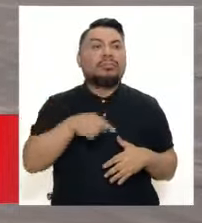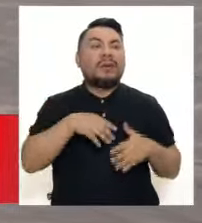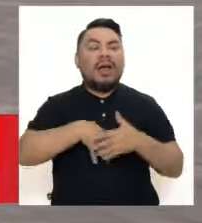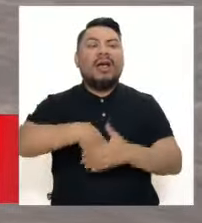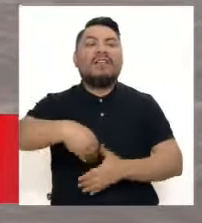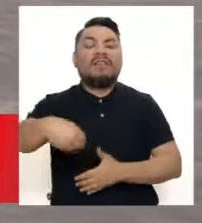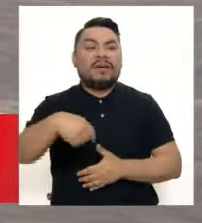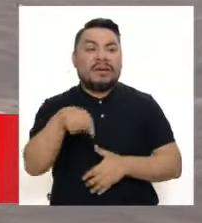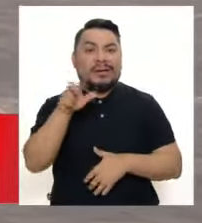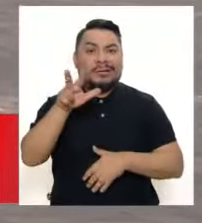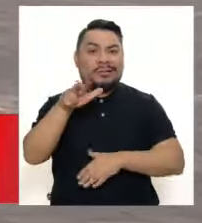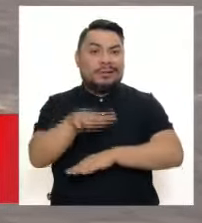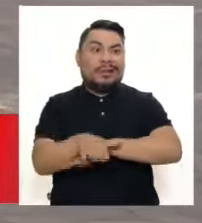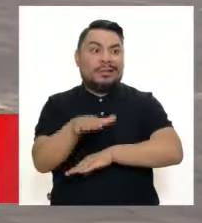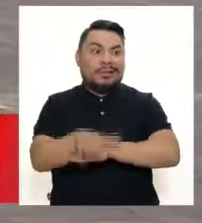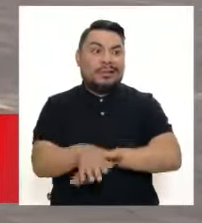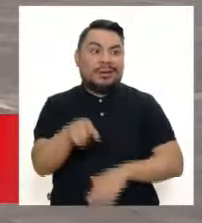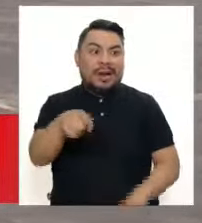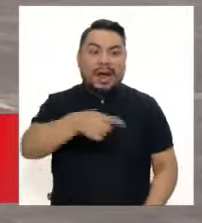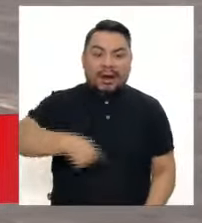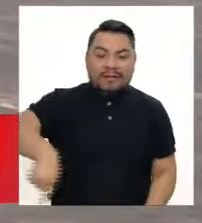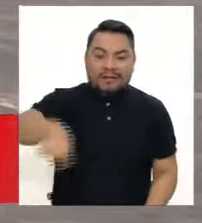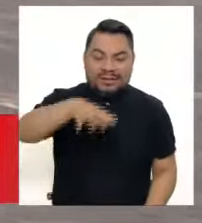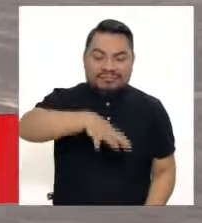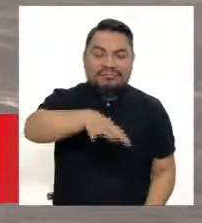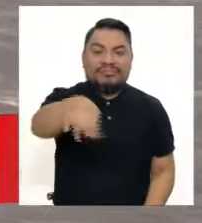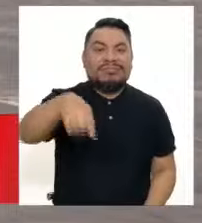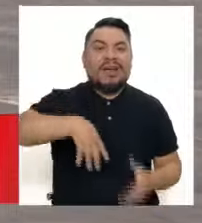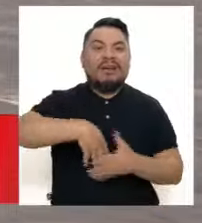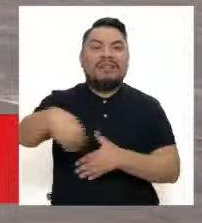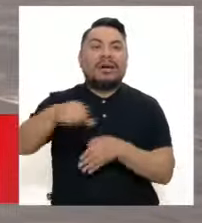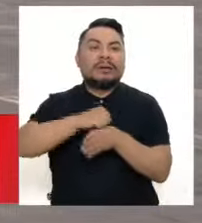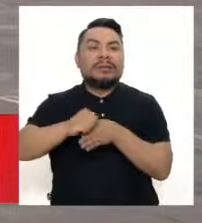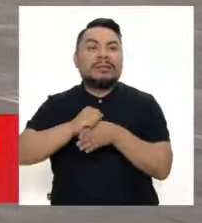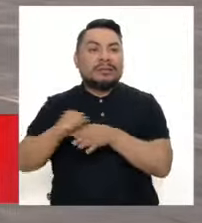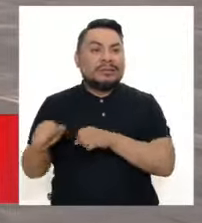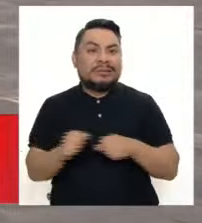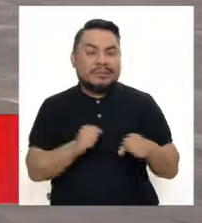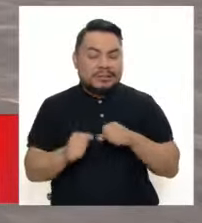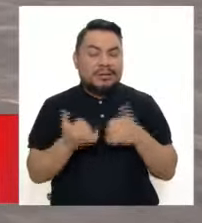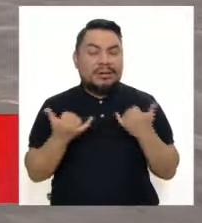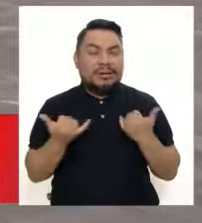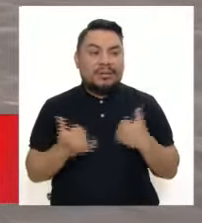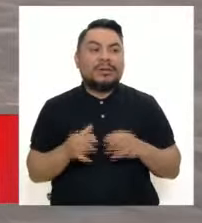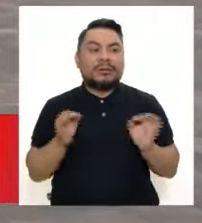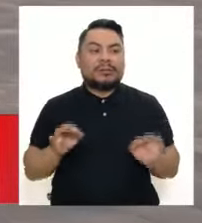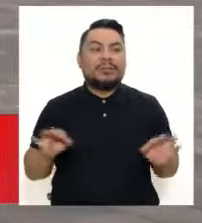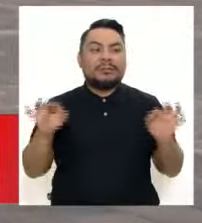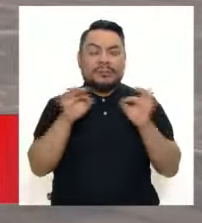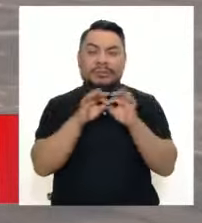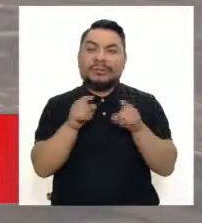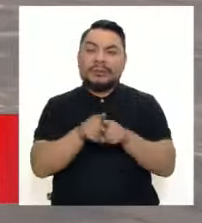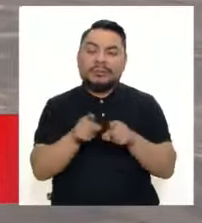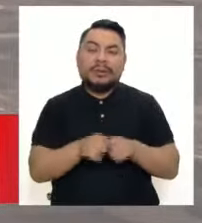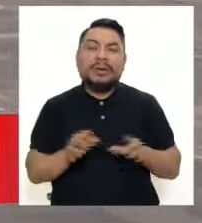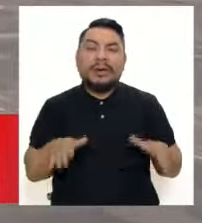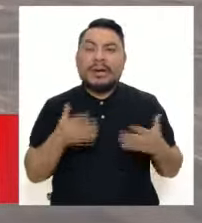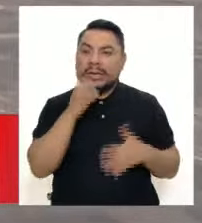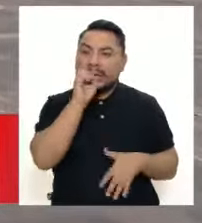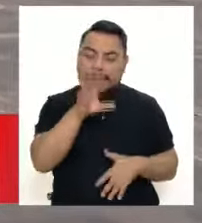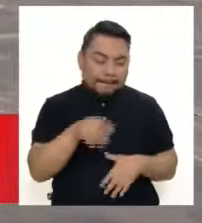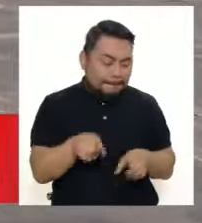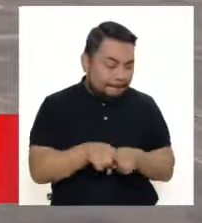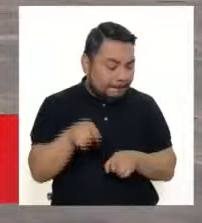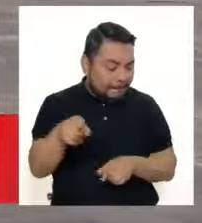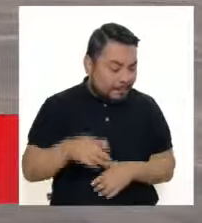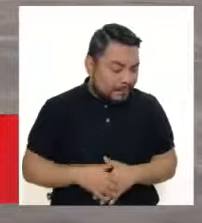hacia el patio de honor y también ubicarse para participar de este simulacro importante también hay que detallar que